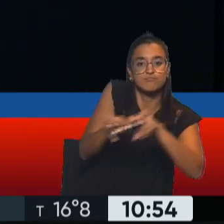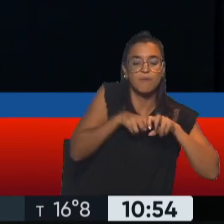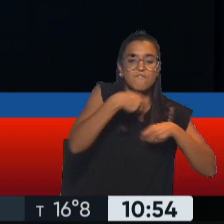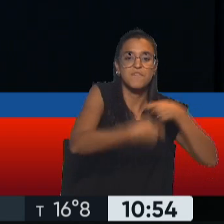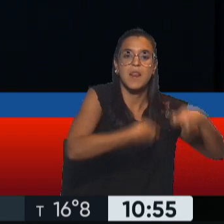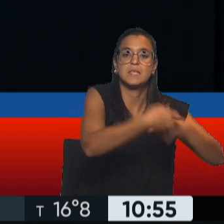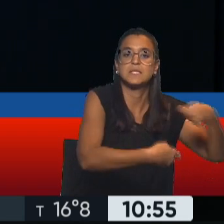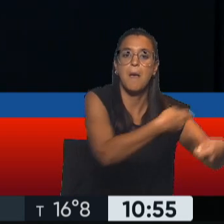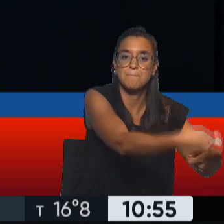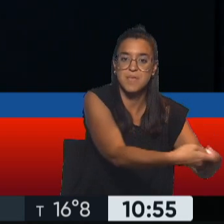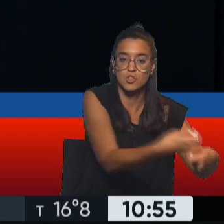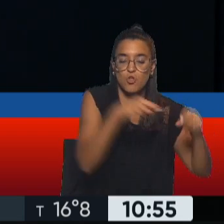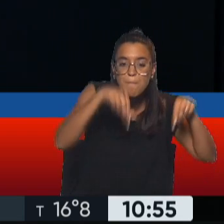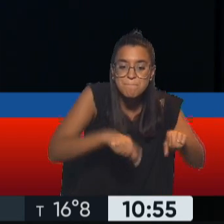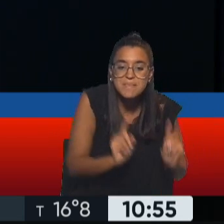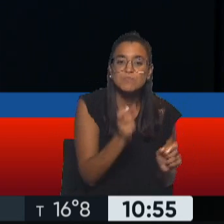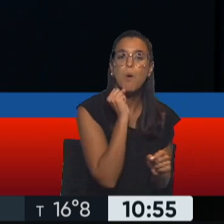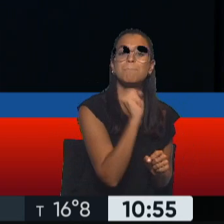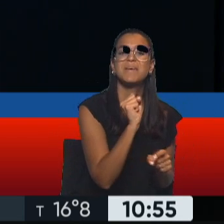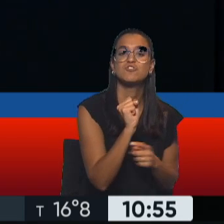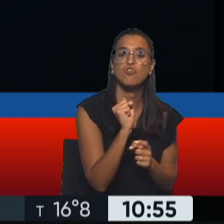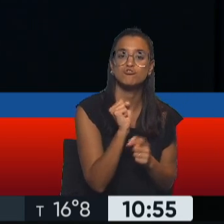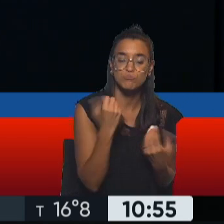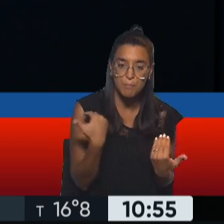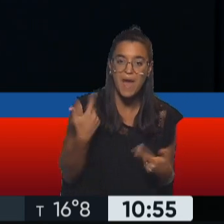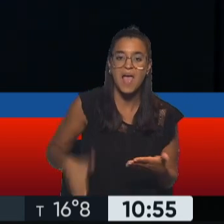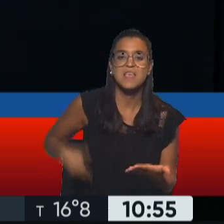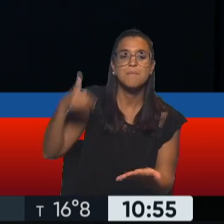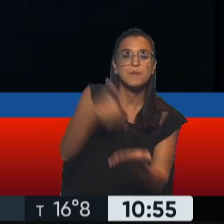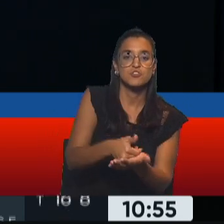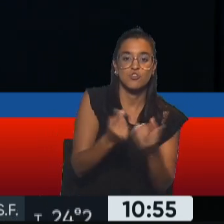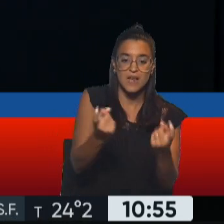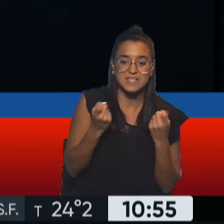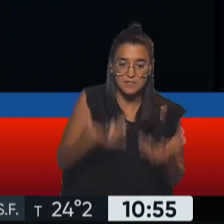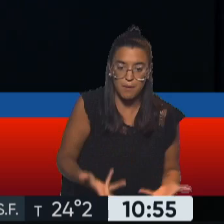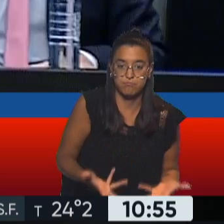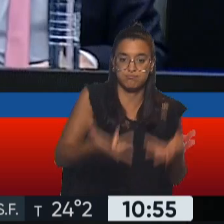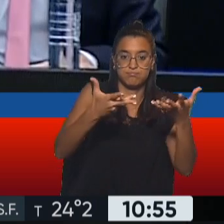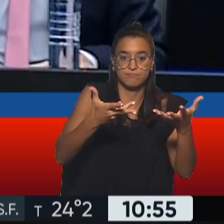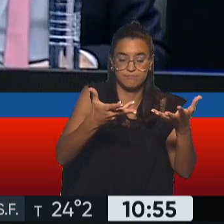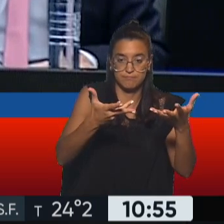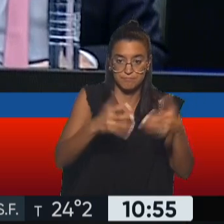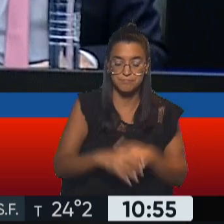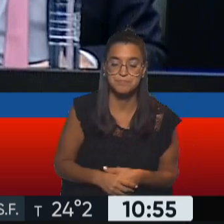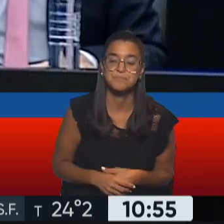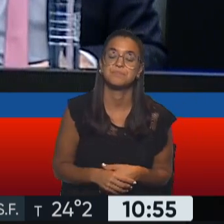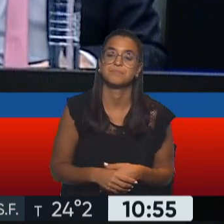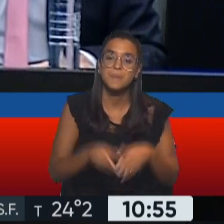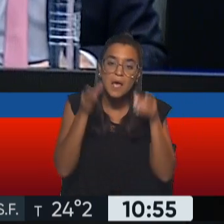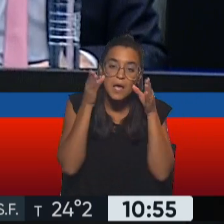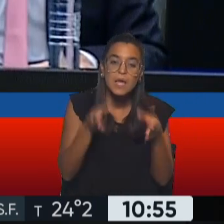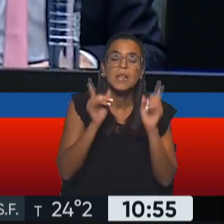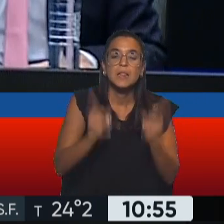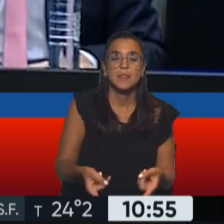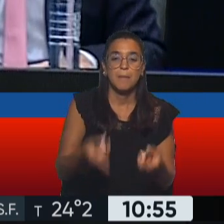financiamiento en nuestra propia moneda para las inversiones que el país necesita para crecer. Se apunta a